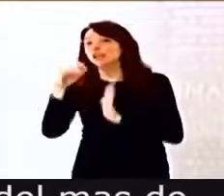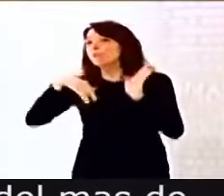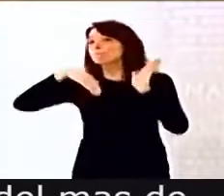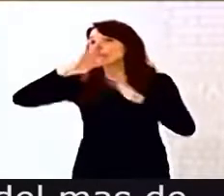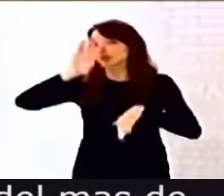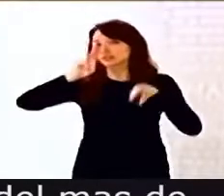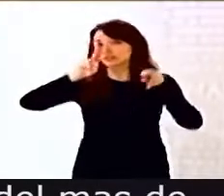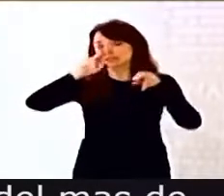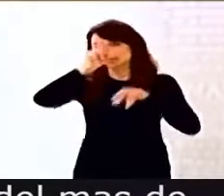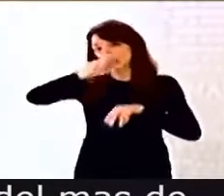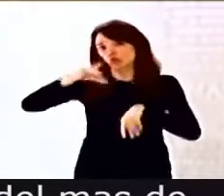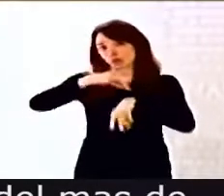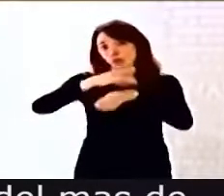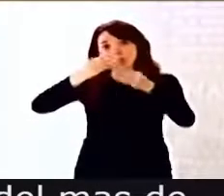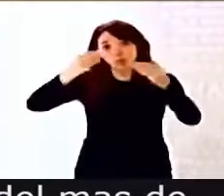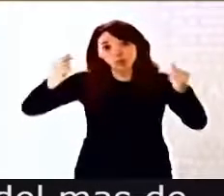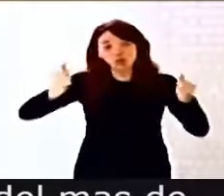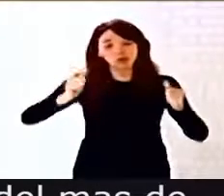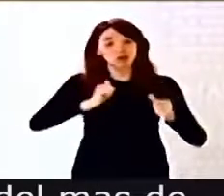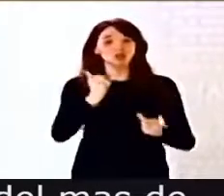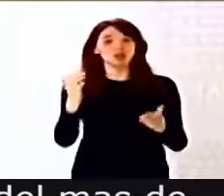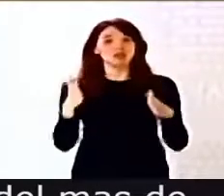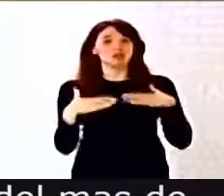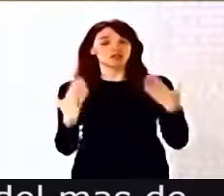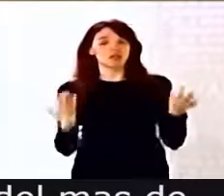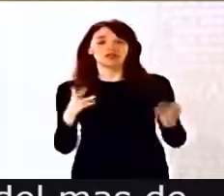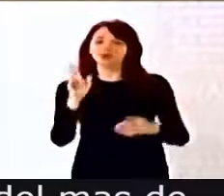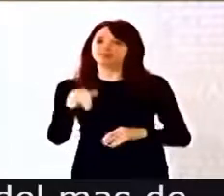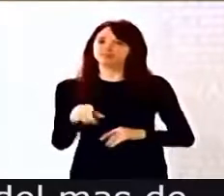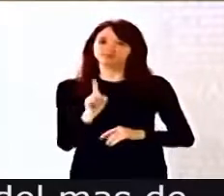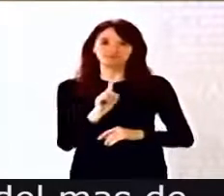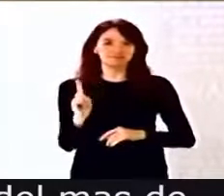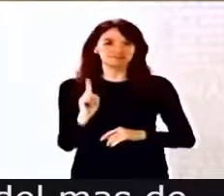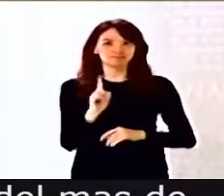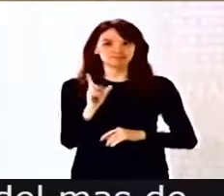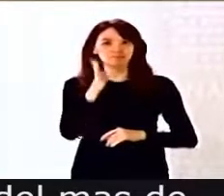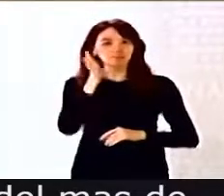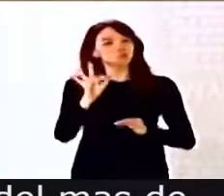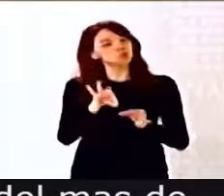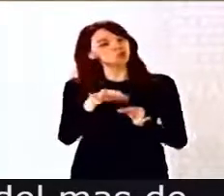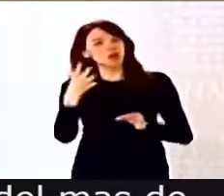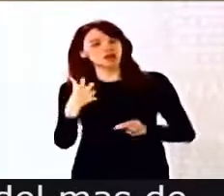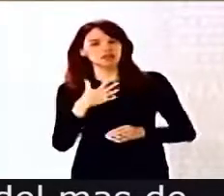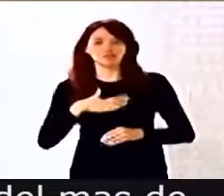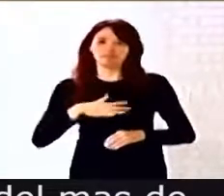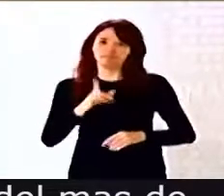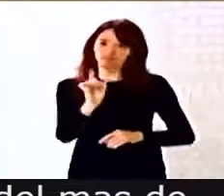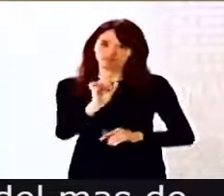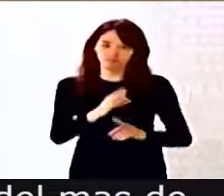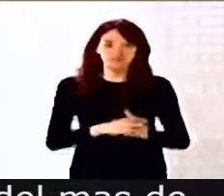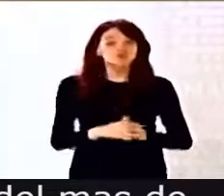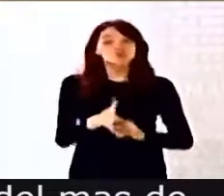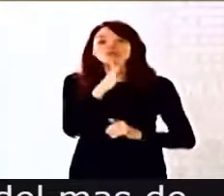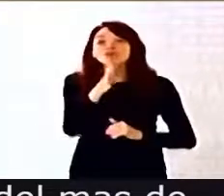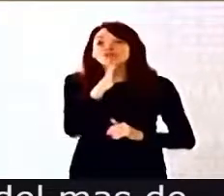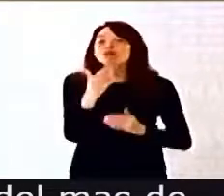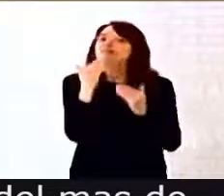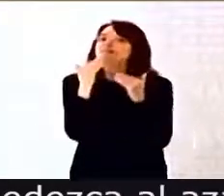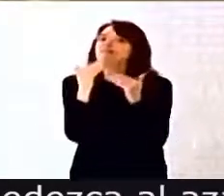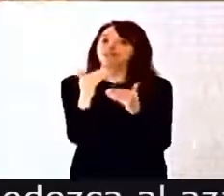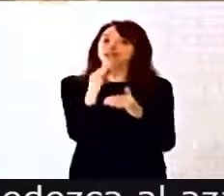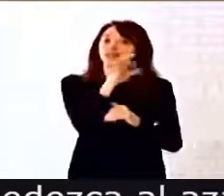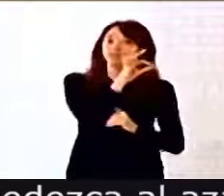residencias no es una cifra casual, no es una cifra que obedezca al azar, es una cifra porque el SES y el